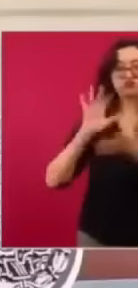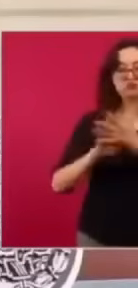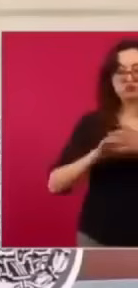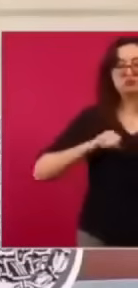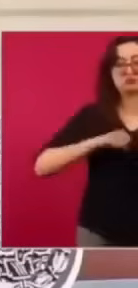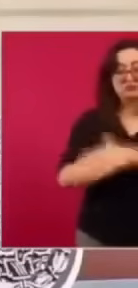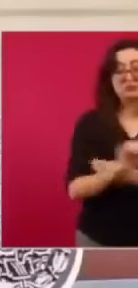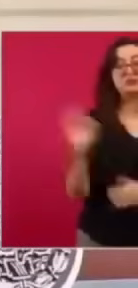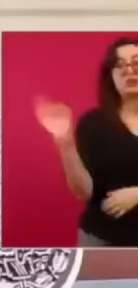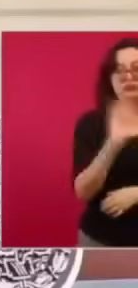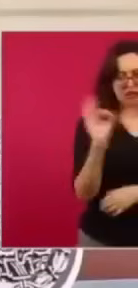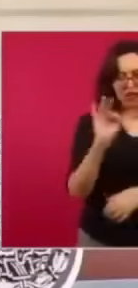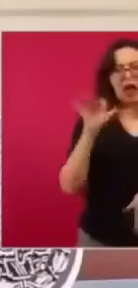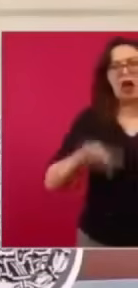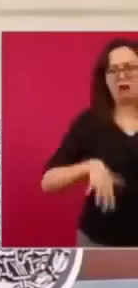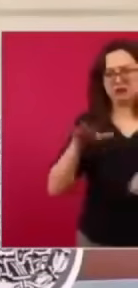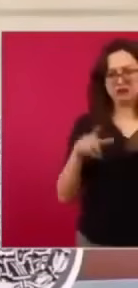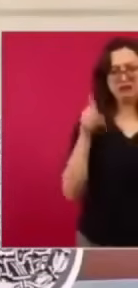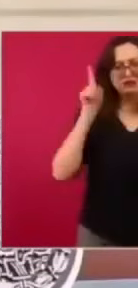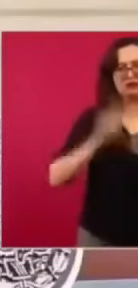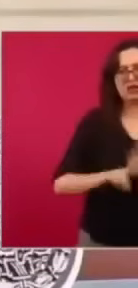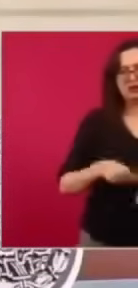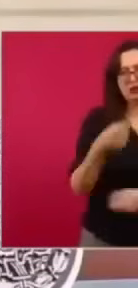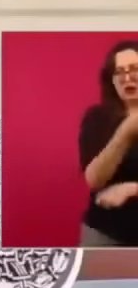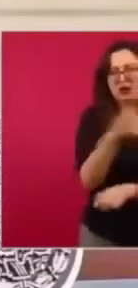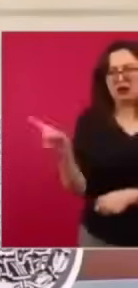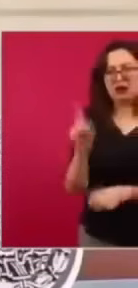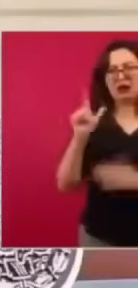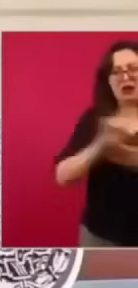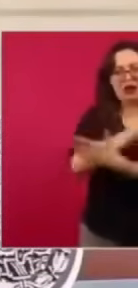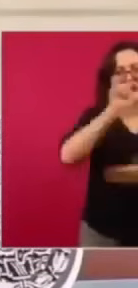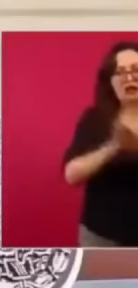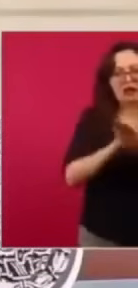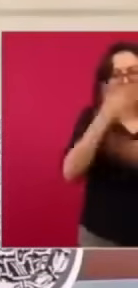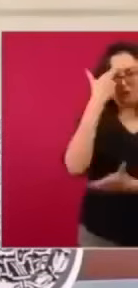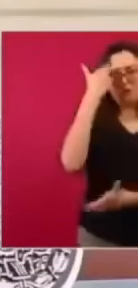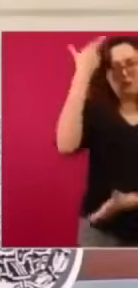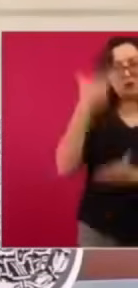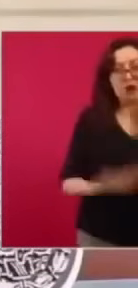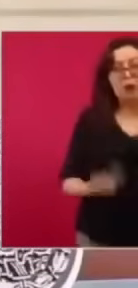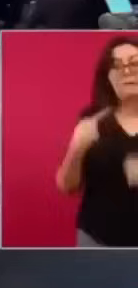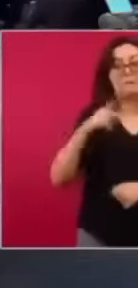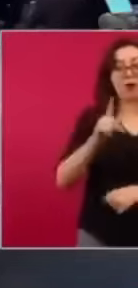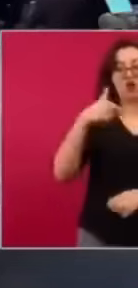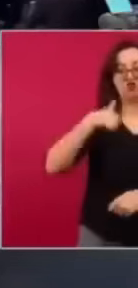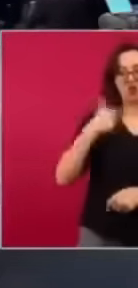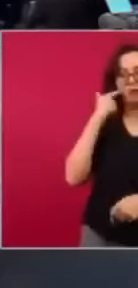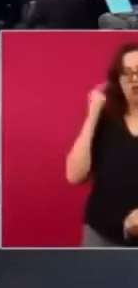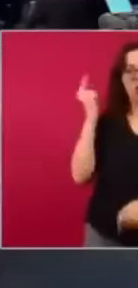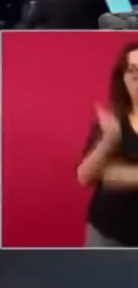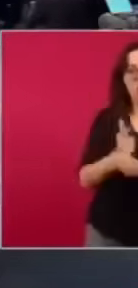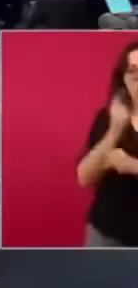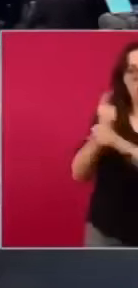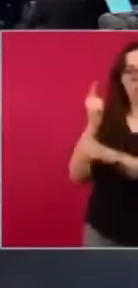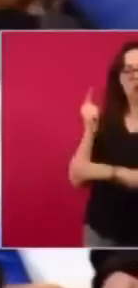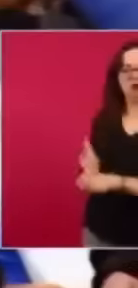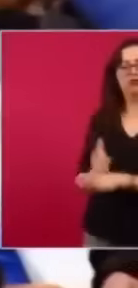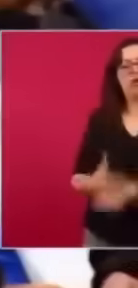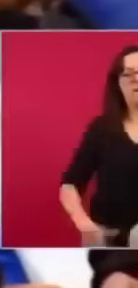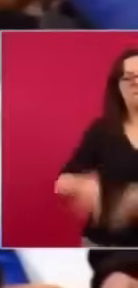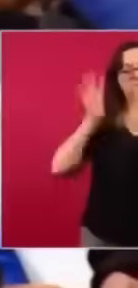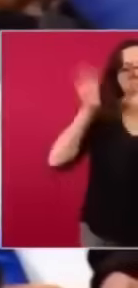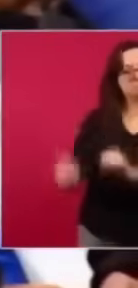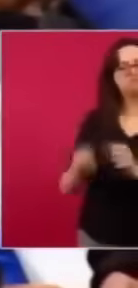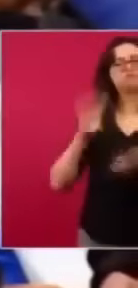memoria. ¿Cuándo? Los gobiernos anteriores eran ellos mismos los que presentaban denuncias en contra de